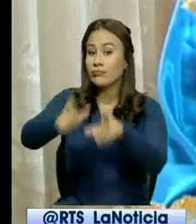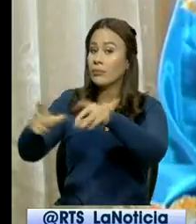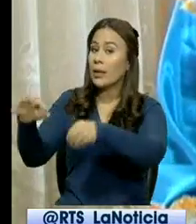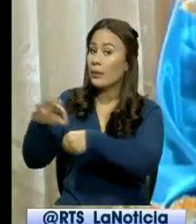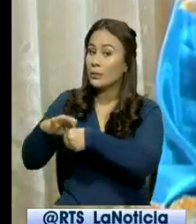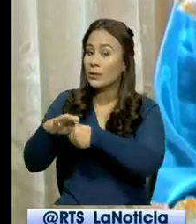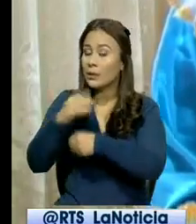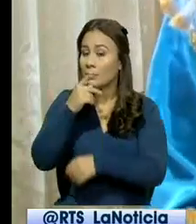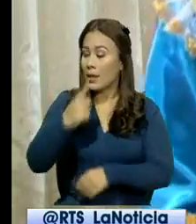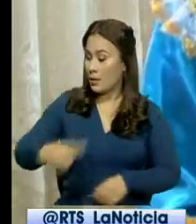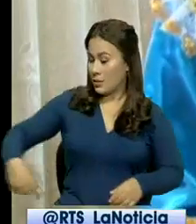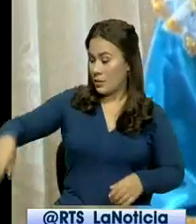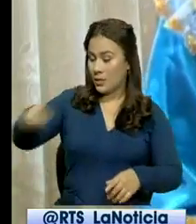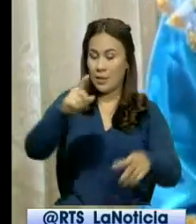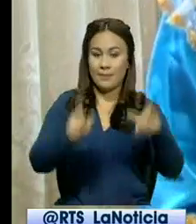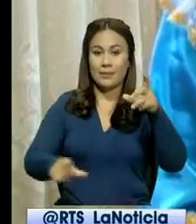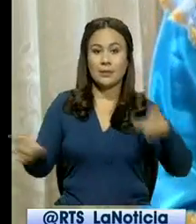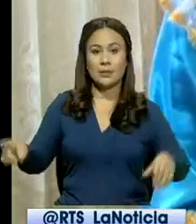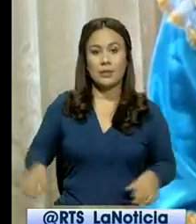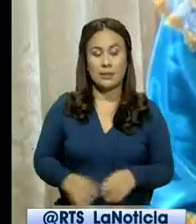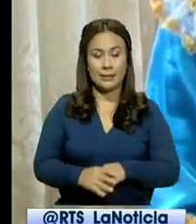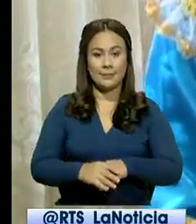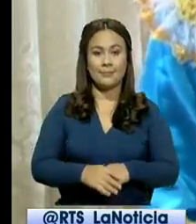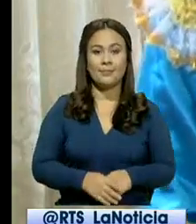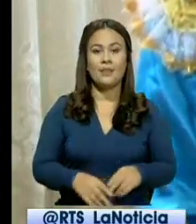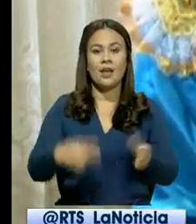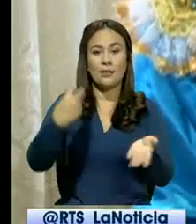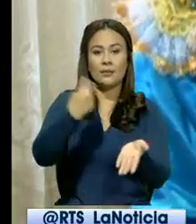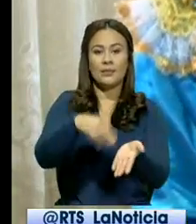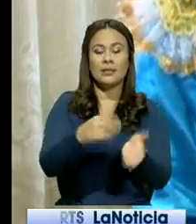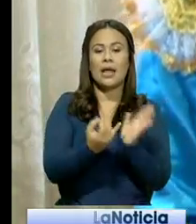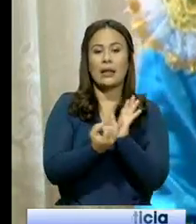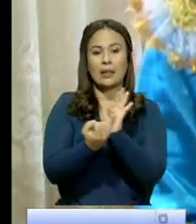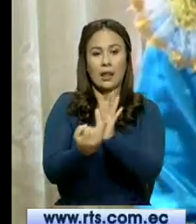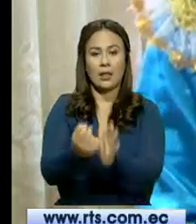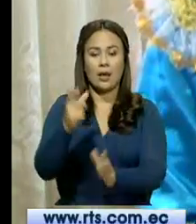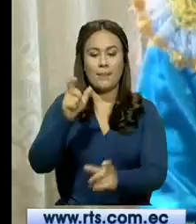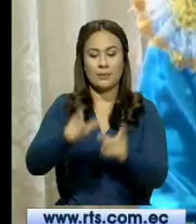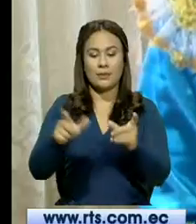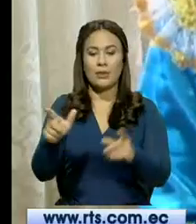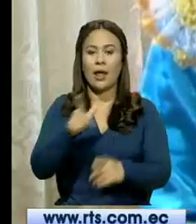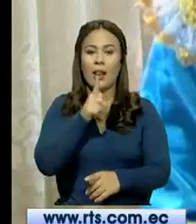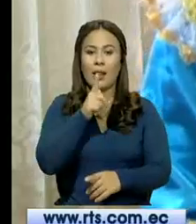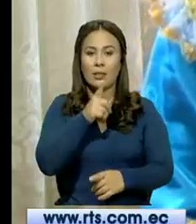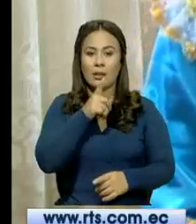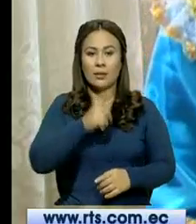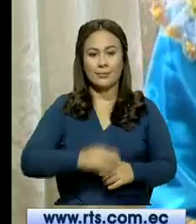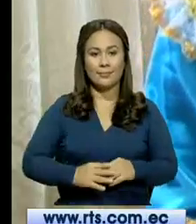los latacungueños es de la fiesta que identifica a los latacungueños.